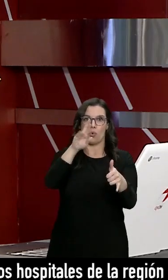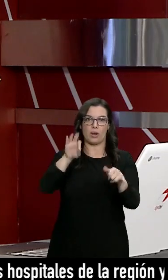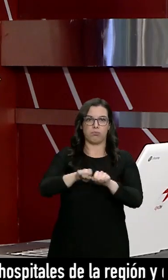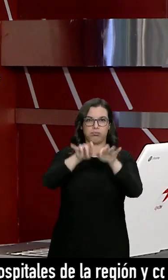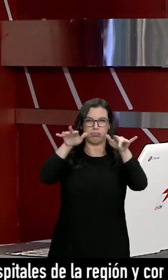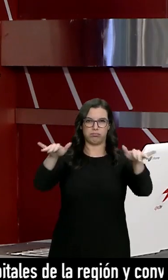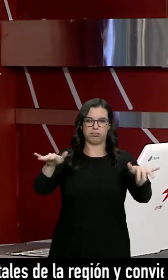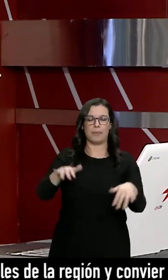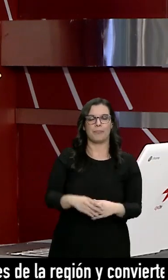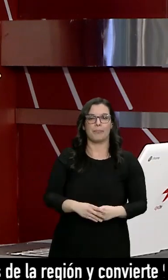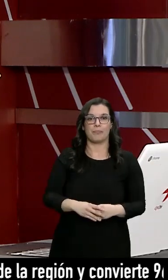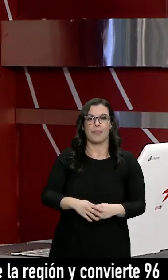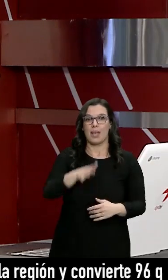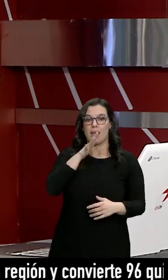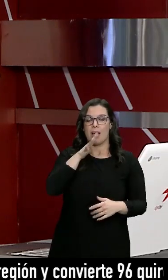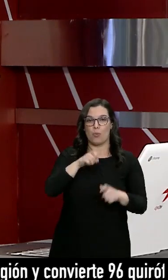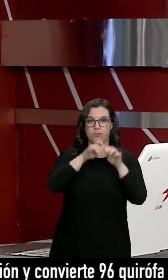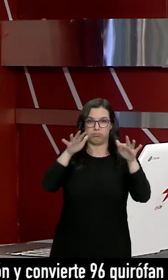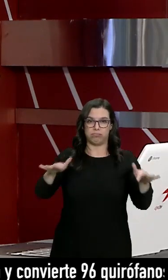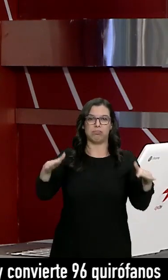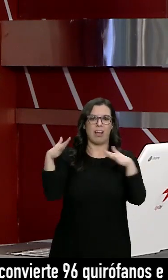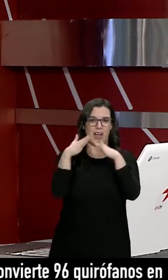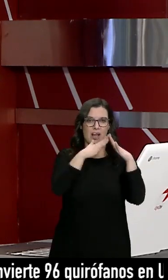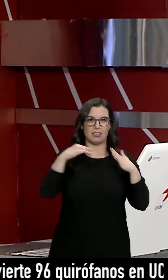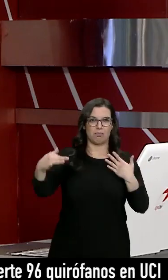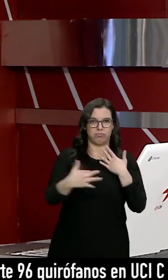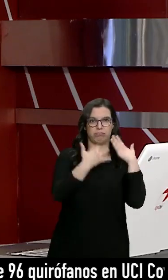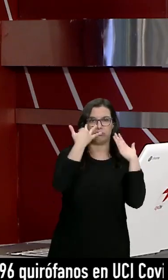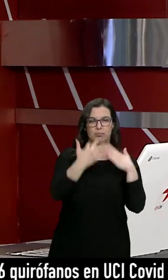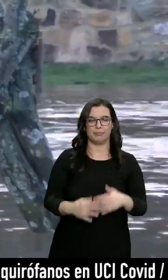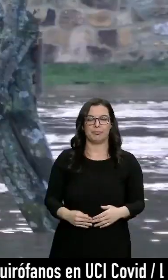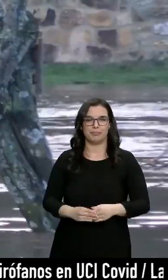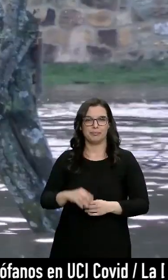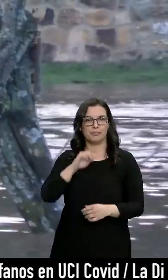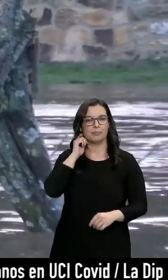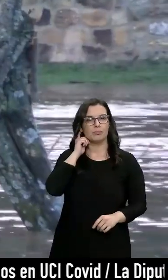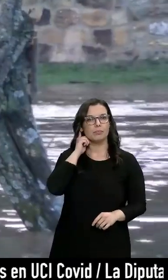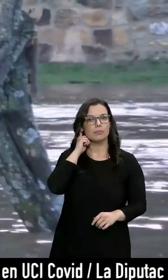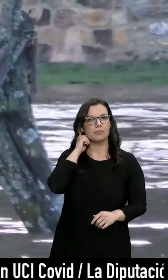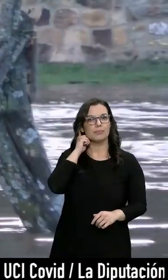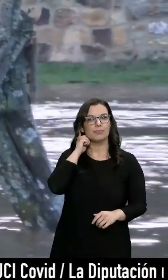paso por el municipio. El agua ha entrado en muchas viviendas, vean.